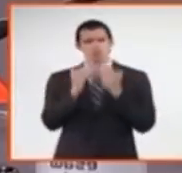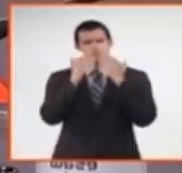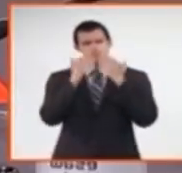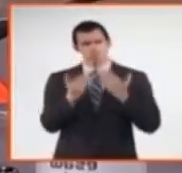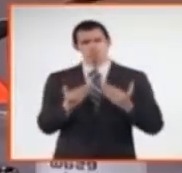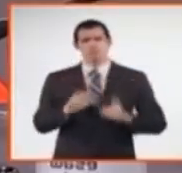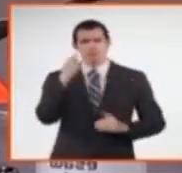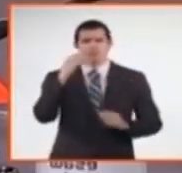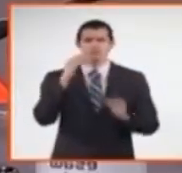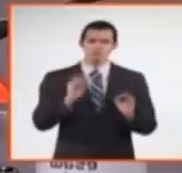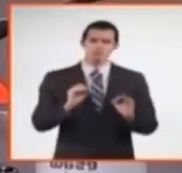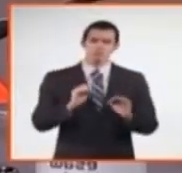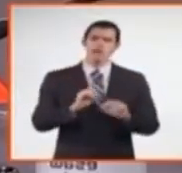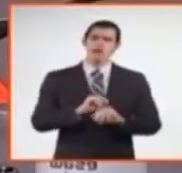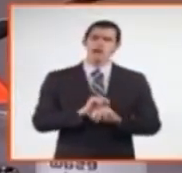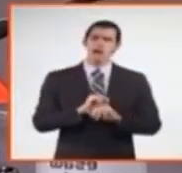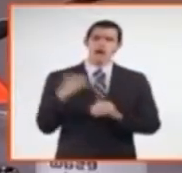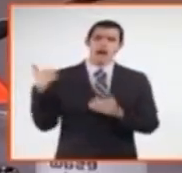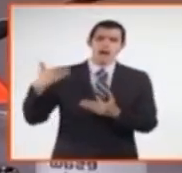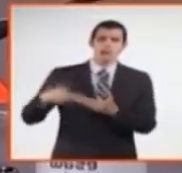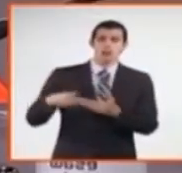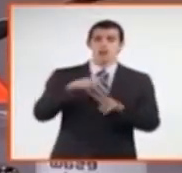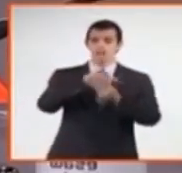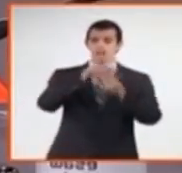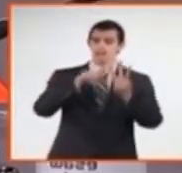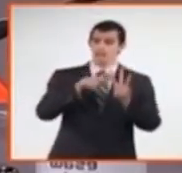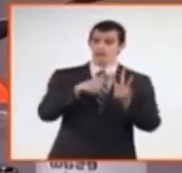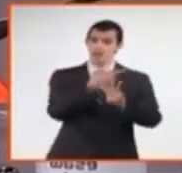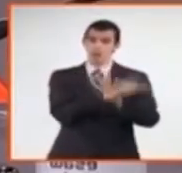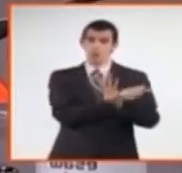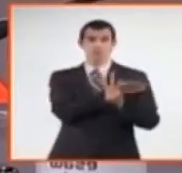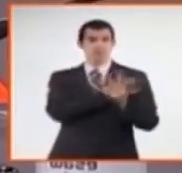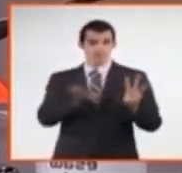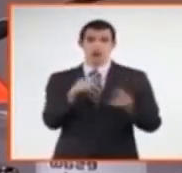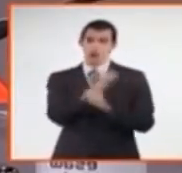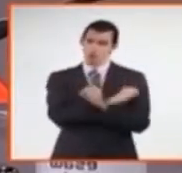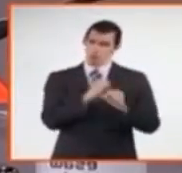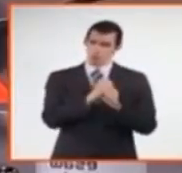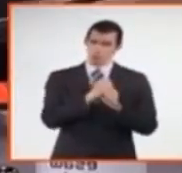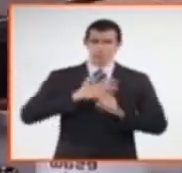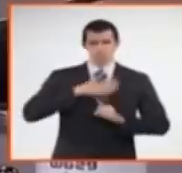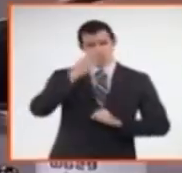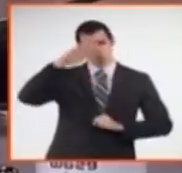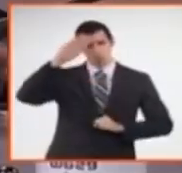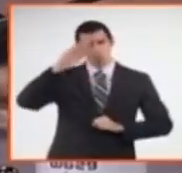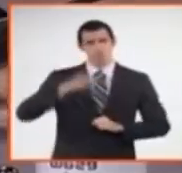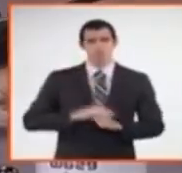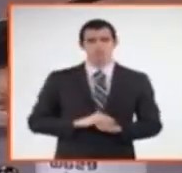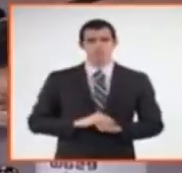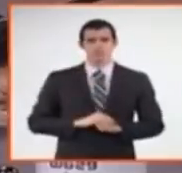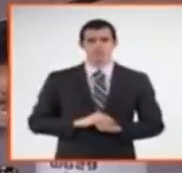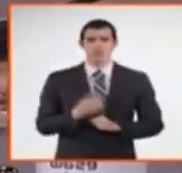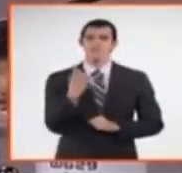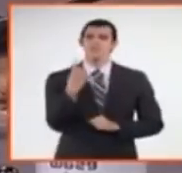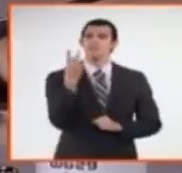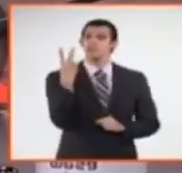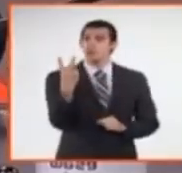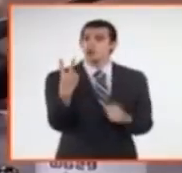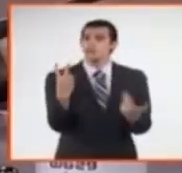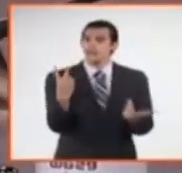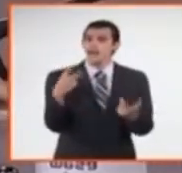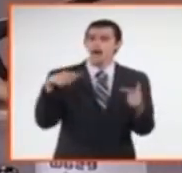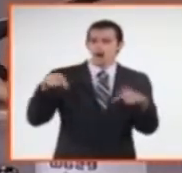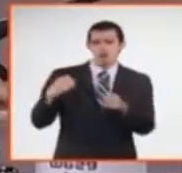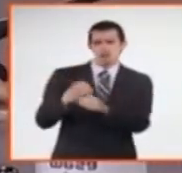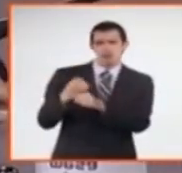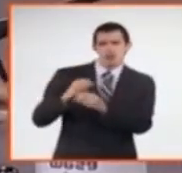cubanas de las tres ya logradas de los dos candidatos que siguen en desarrollo y qué es lo que viene ahora tomando hacia dónde va